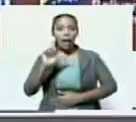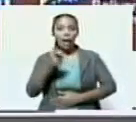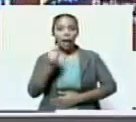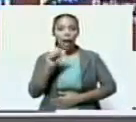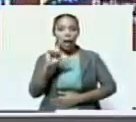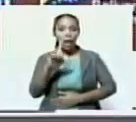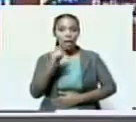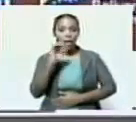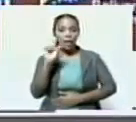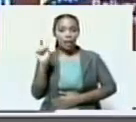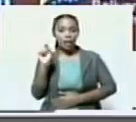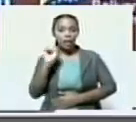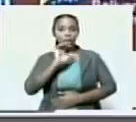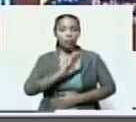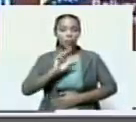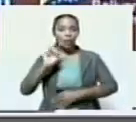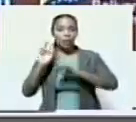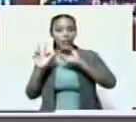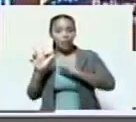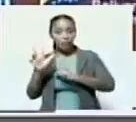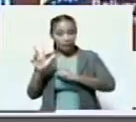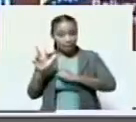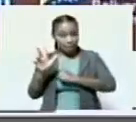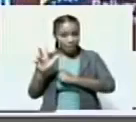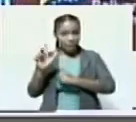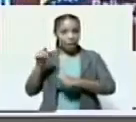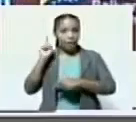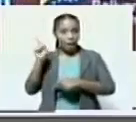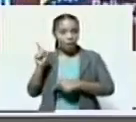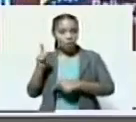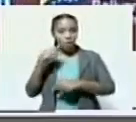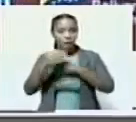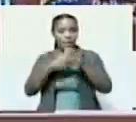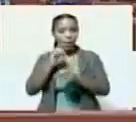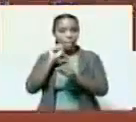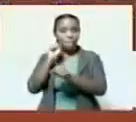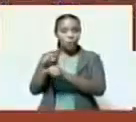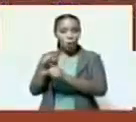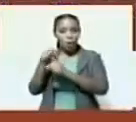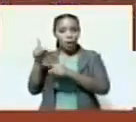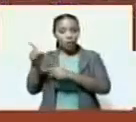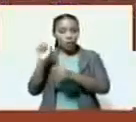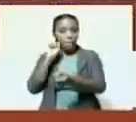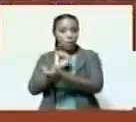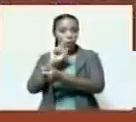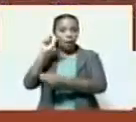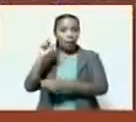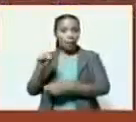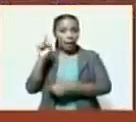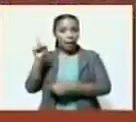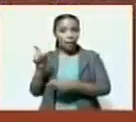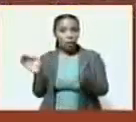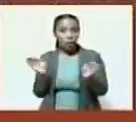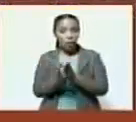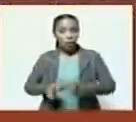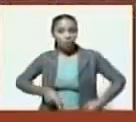53 de ellos hemos capturado, han sido abandonados, y hemos capturado también en los pequeños